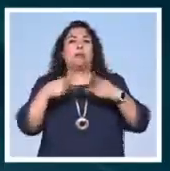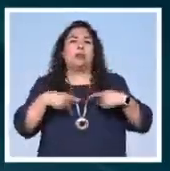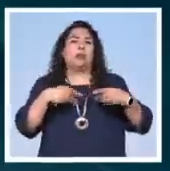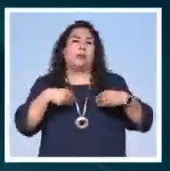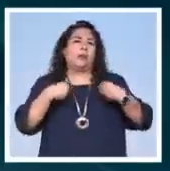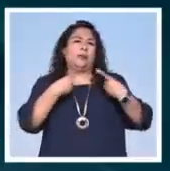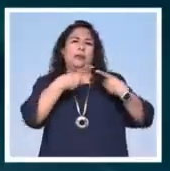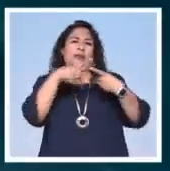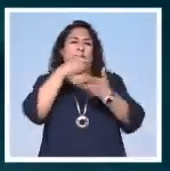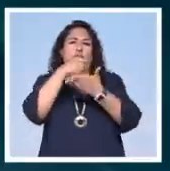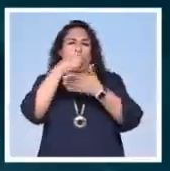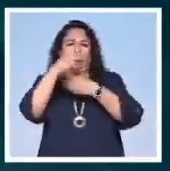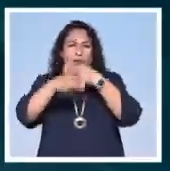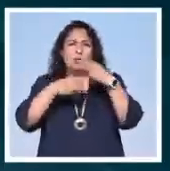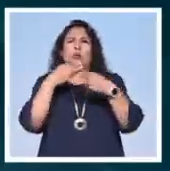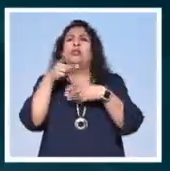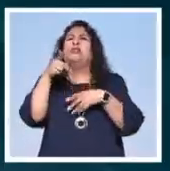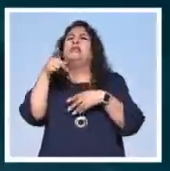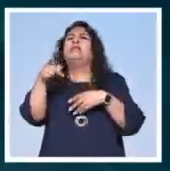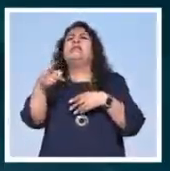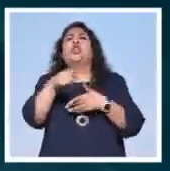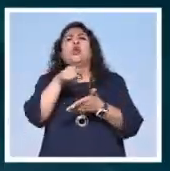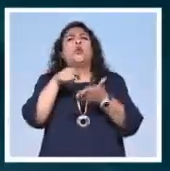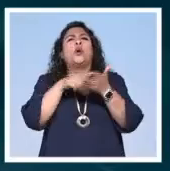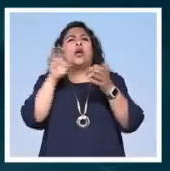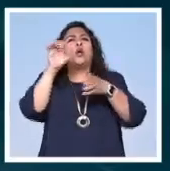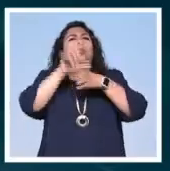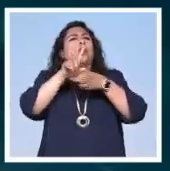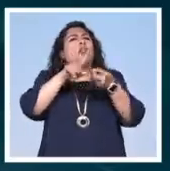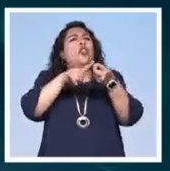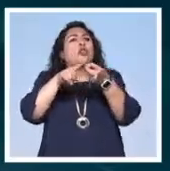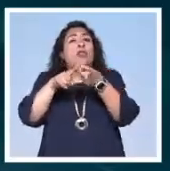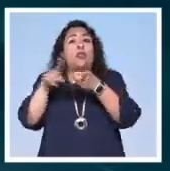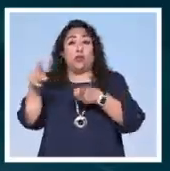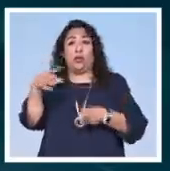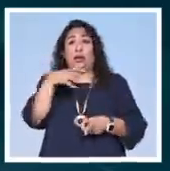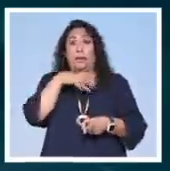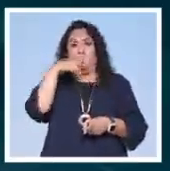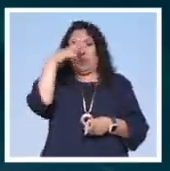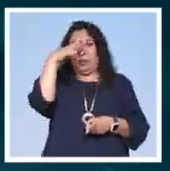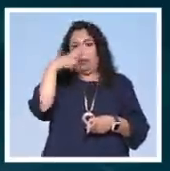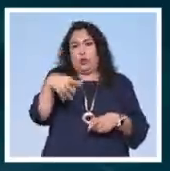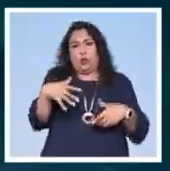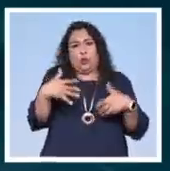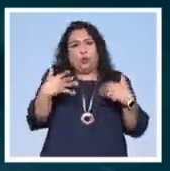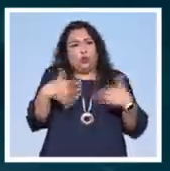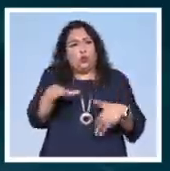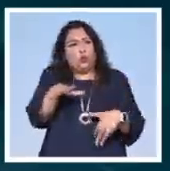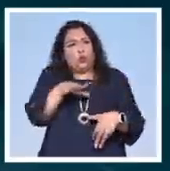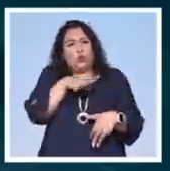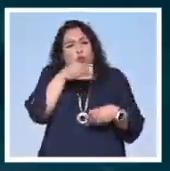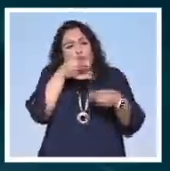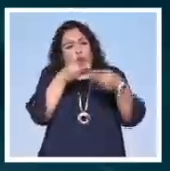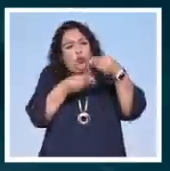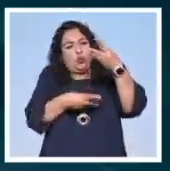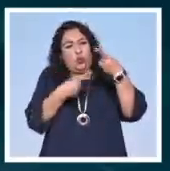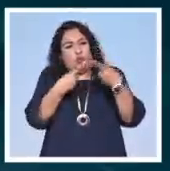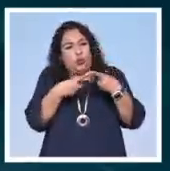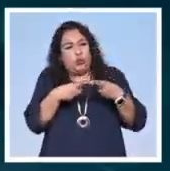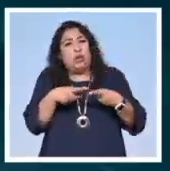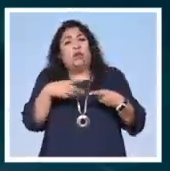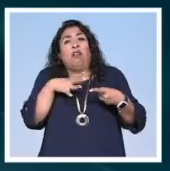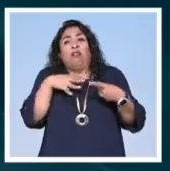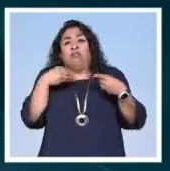diversas ciudades del mundo sobre su escena cultural la capital mexicana destacó por la calidad de su oferta capaz de